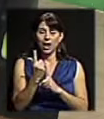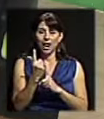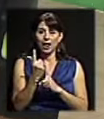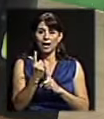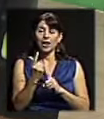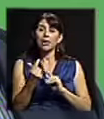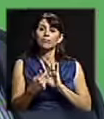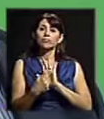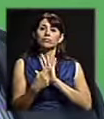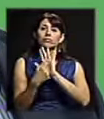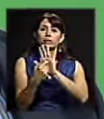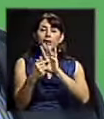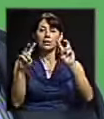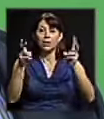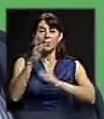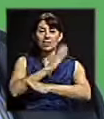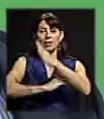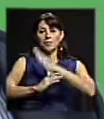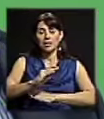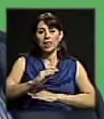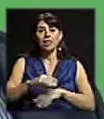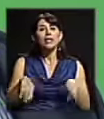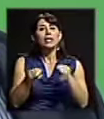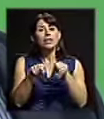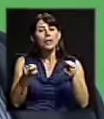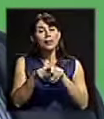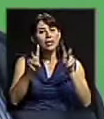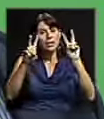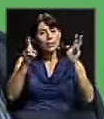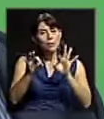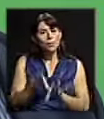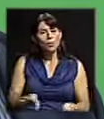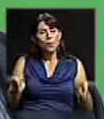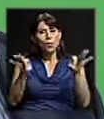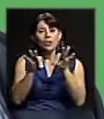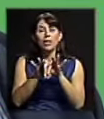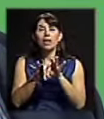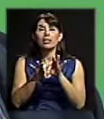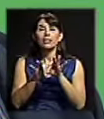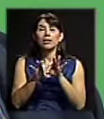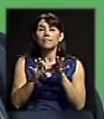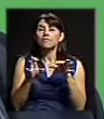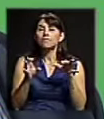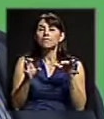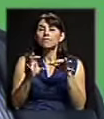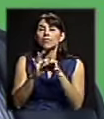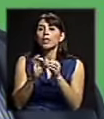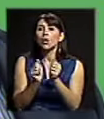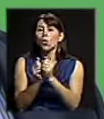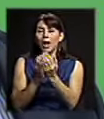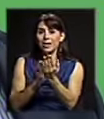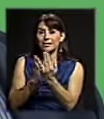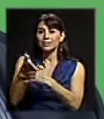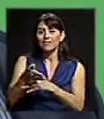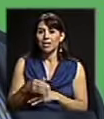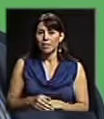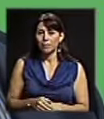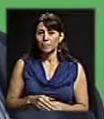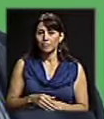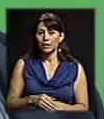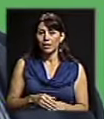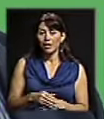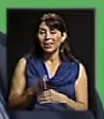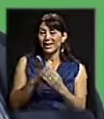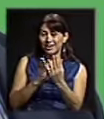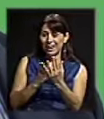discapacidad y otro punto también muy importante tiene que ver con la accesibilidad que la accesibilidad deje